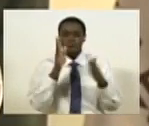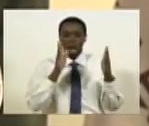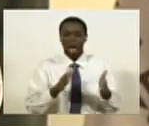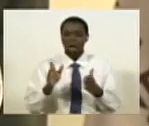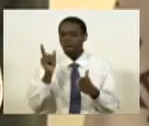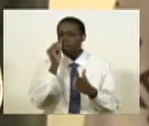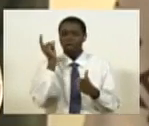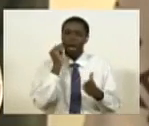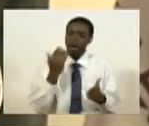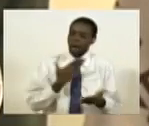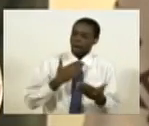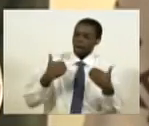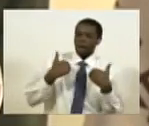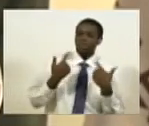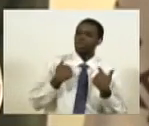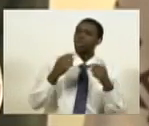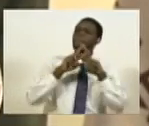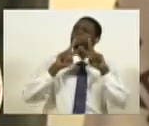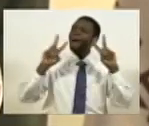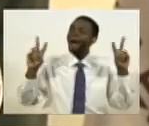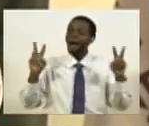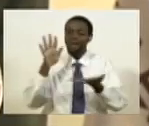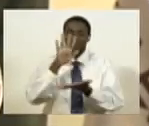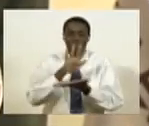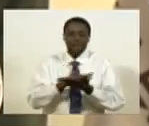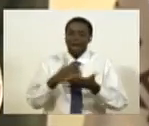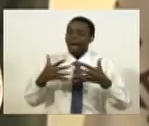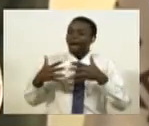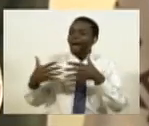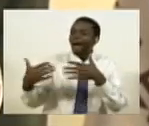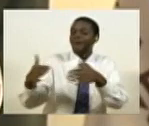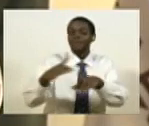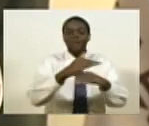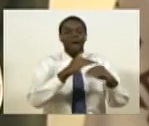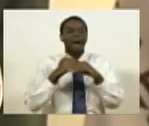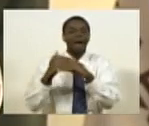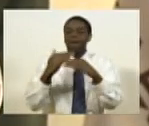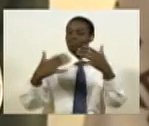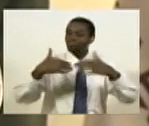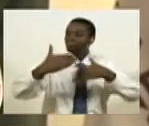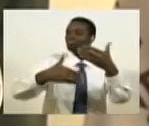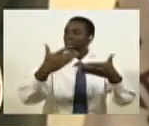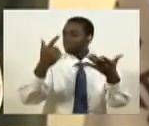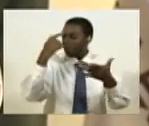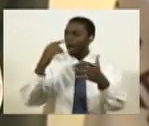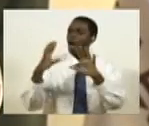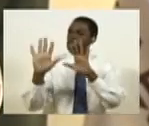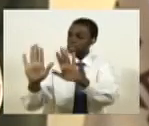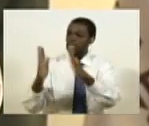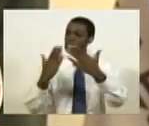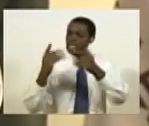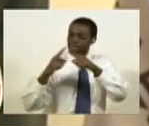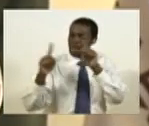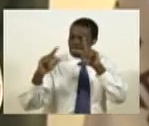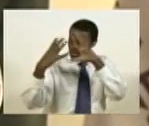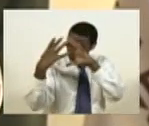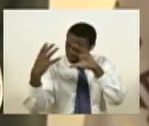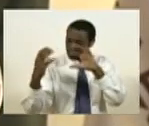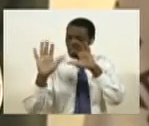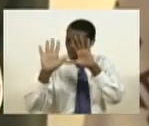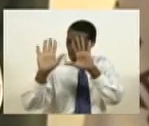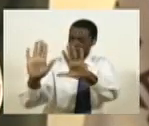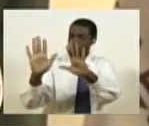venezolanos de vivir en armonía y comprensión de las diferencias. la gran mayoría del